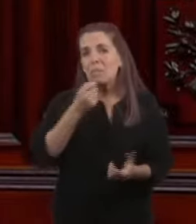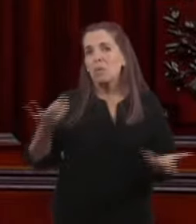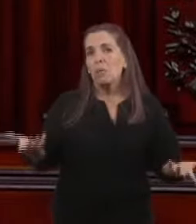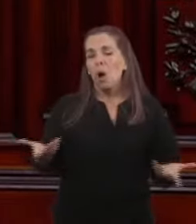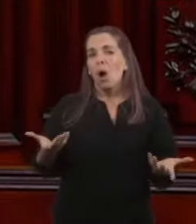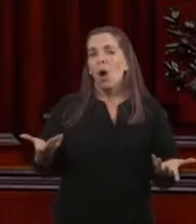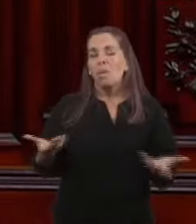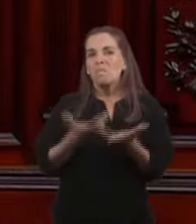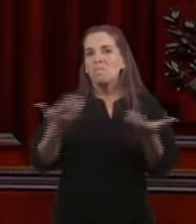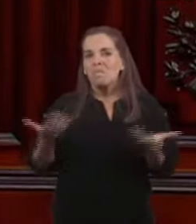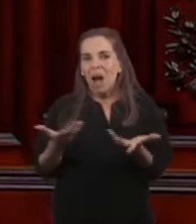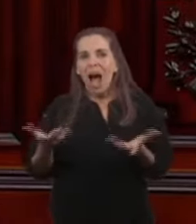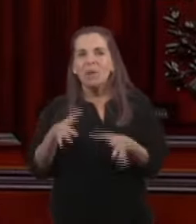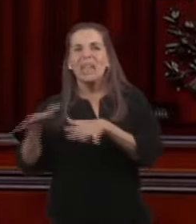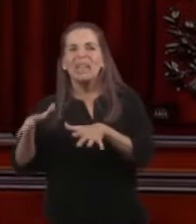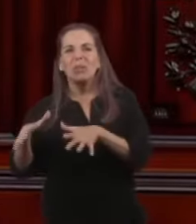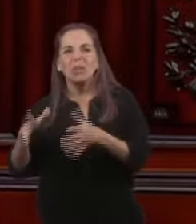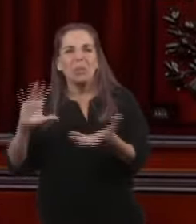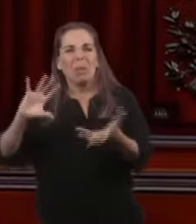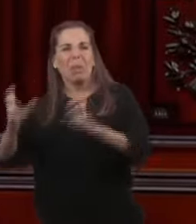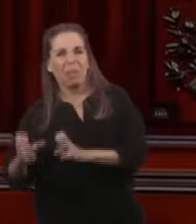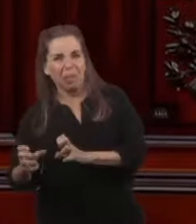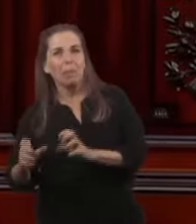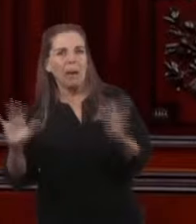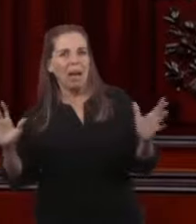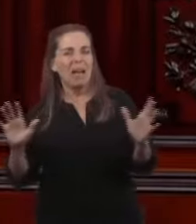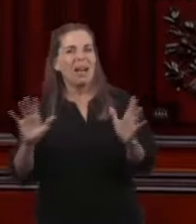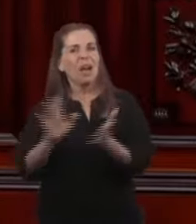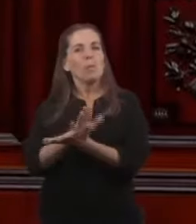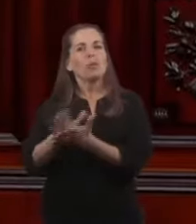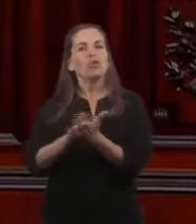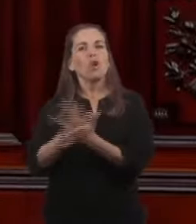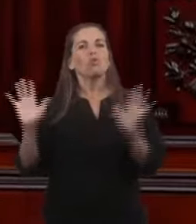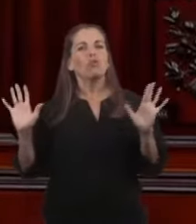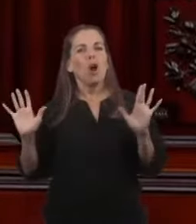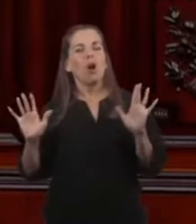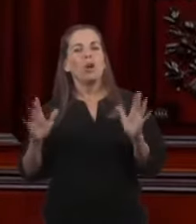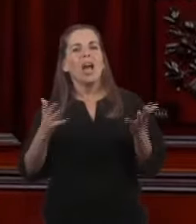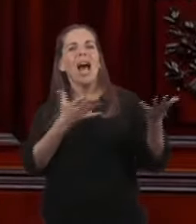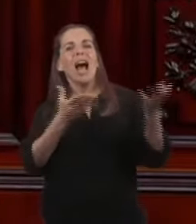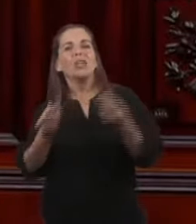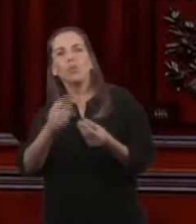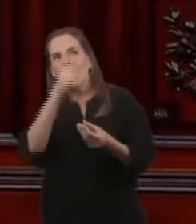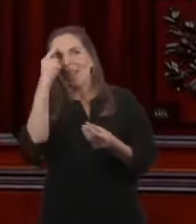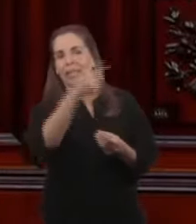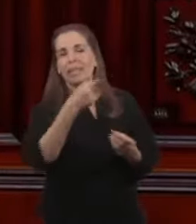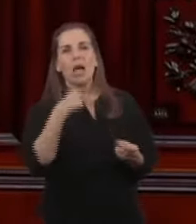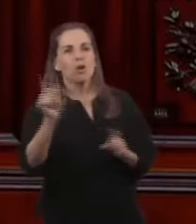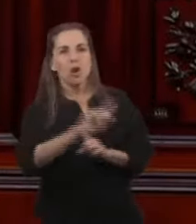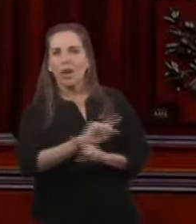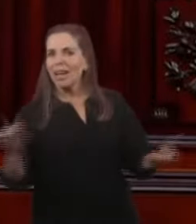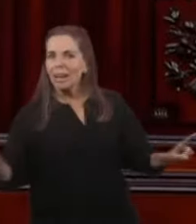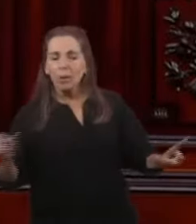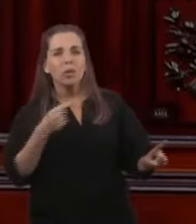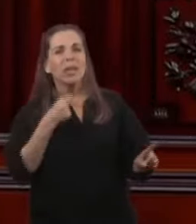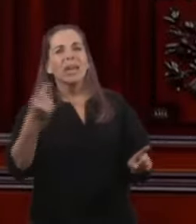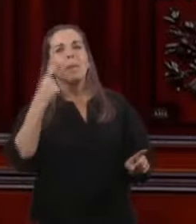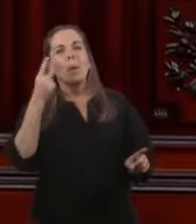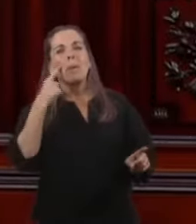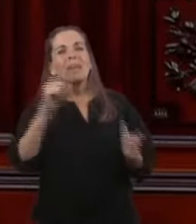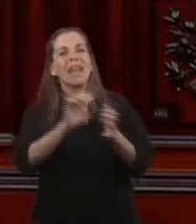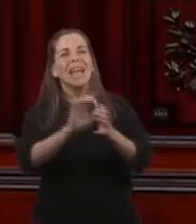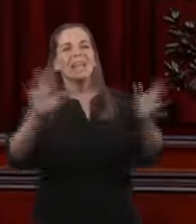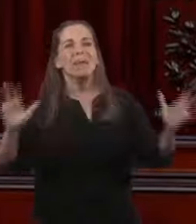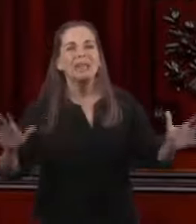para luego venir a ofrecernos las muletas no queremos las muletas del Estado queremos vivir en libertad No queremos que nos rompan las